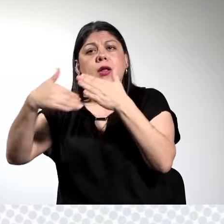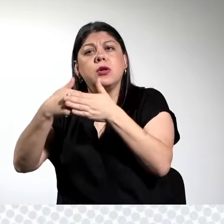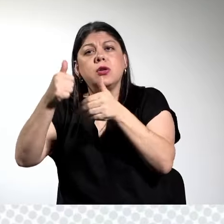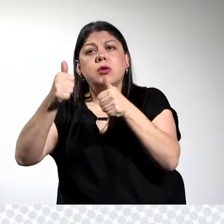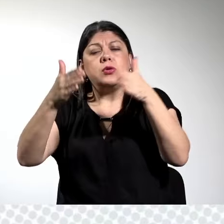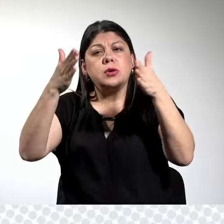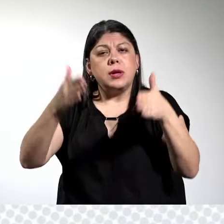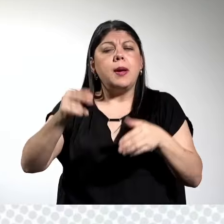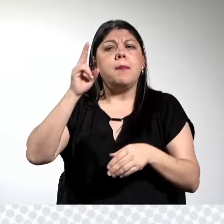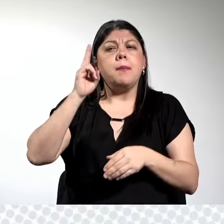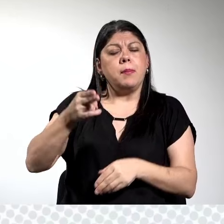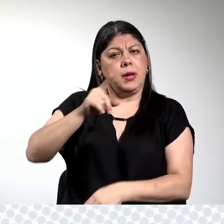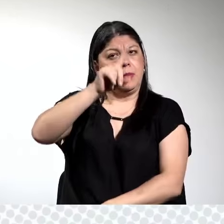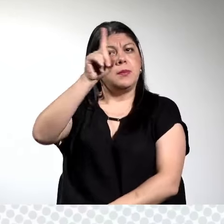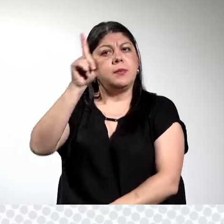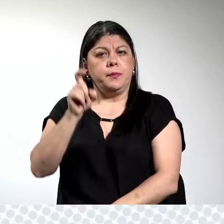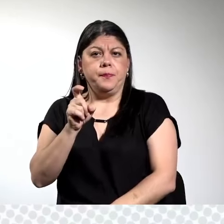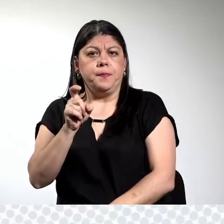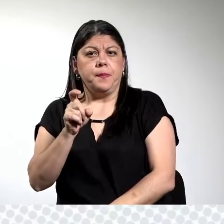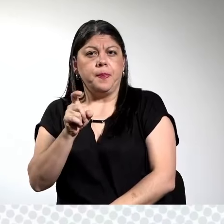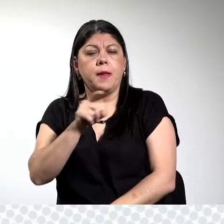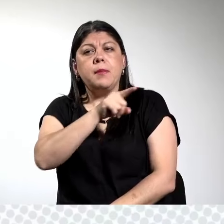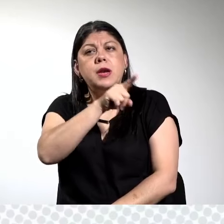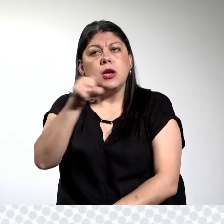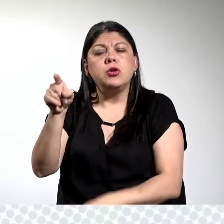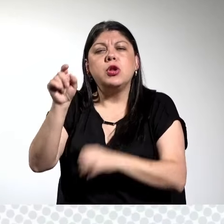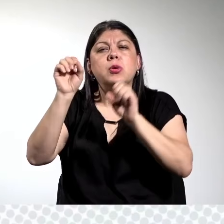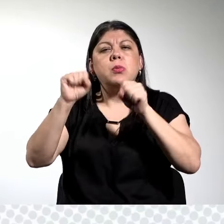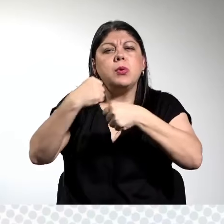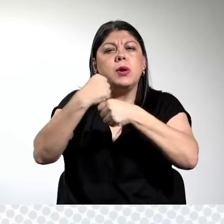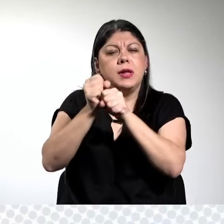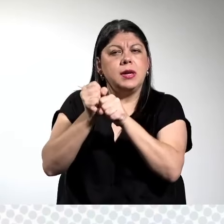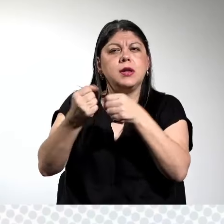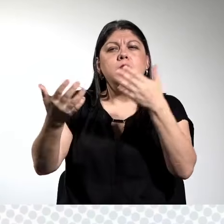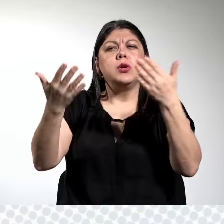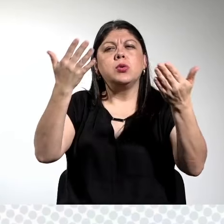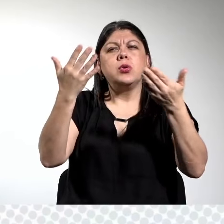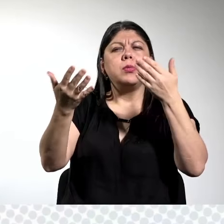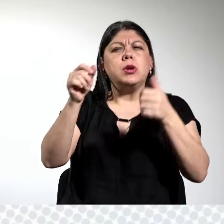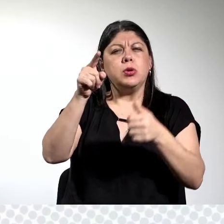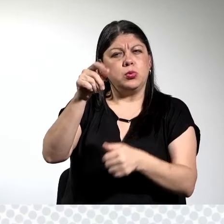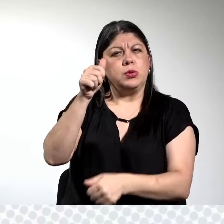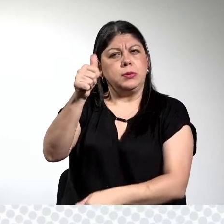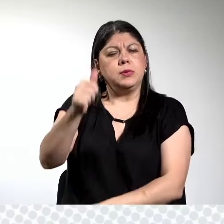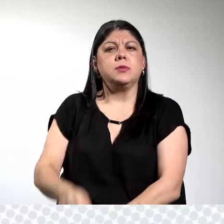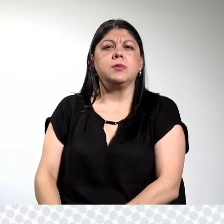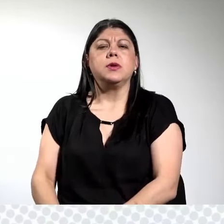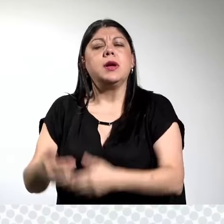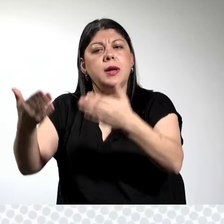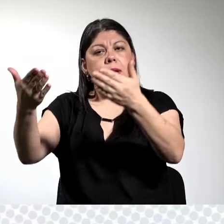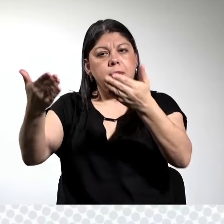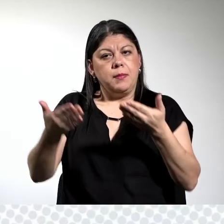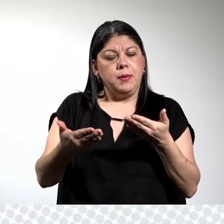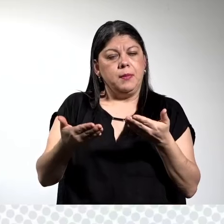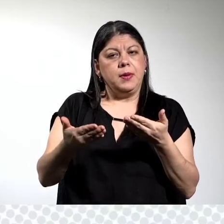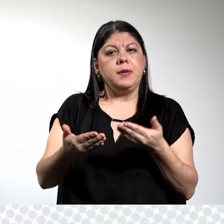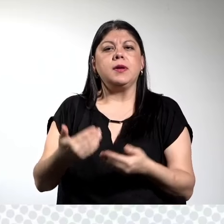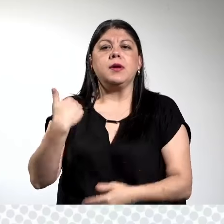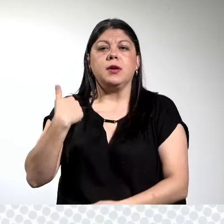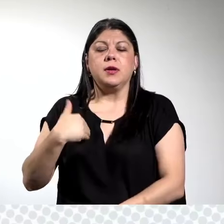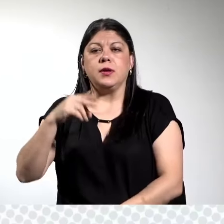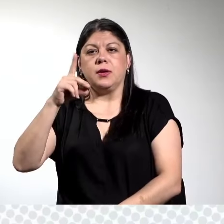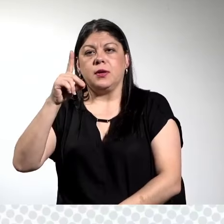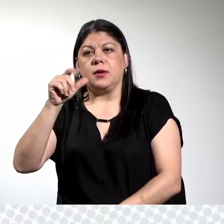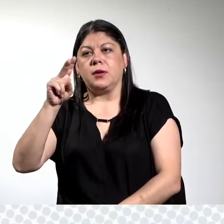se les harán las mismas preguntas para que usted pueda hacer sus propias comparaciones. Le damos la bienvenida a don